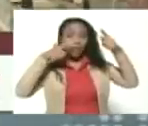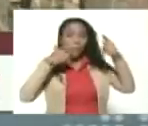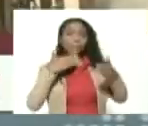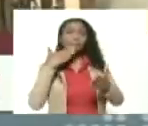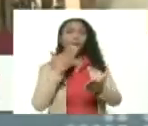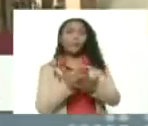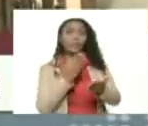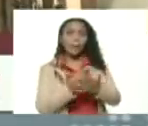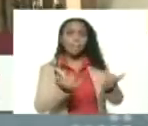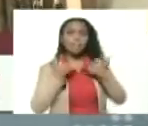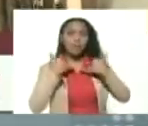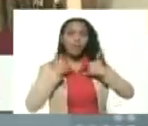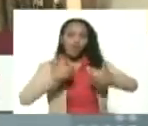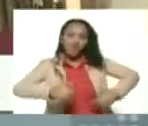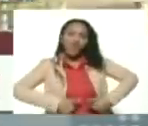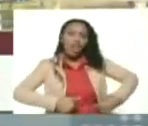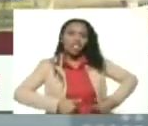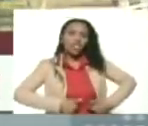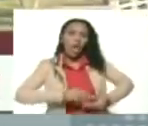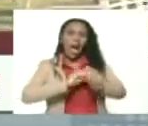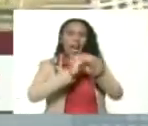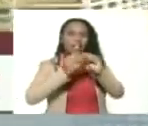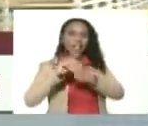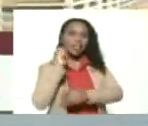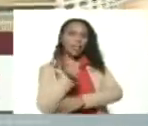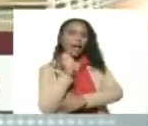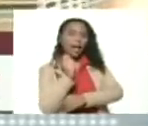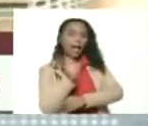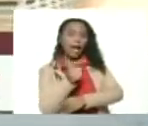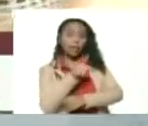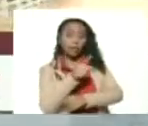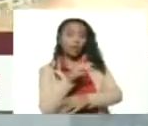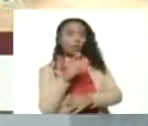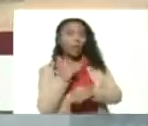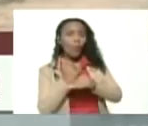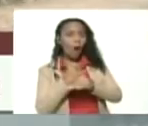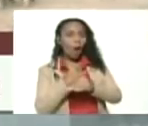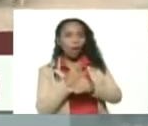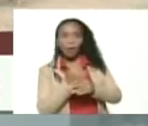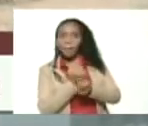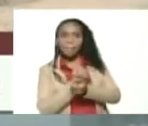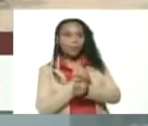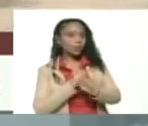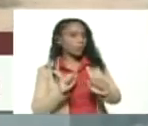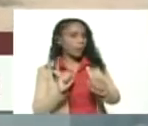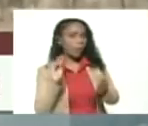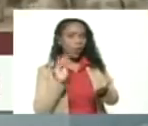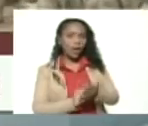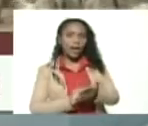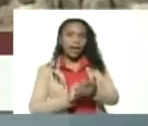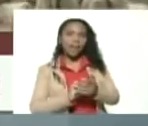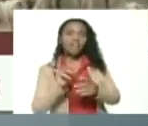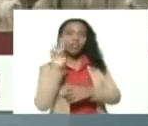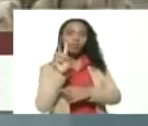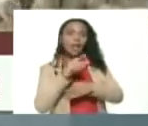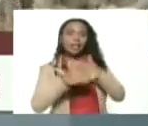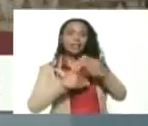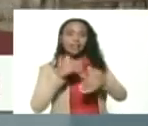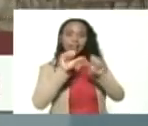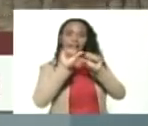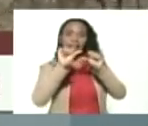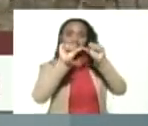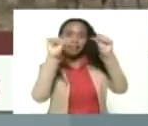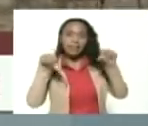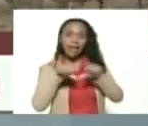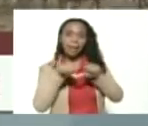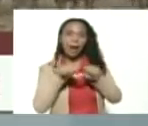propuso una tarea titánica que parecía imposible: instalar en Venezuela un sistema productivo para el campo,